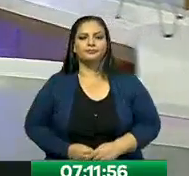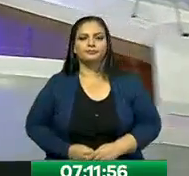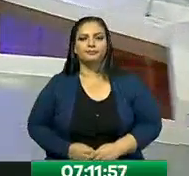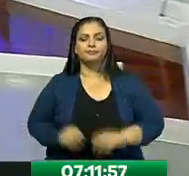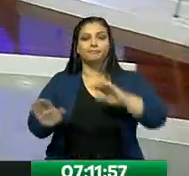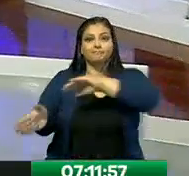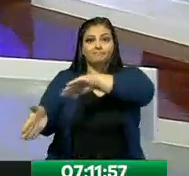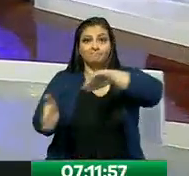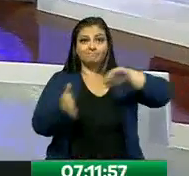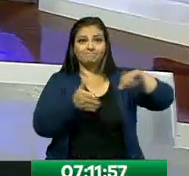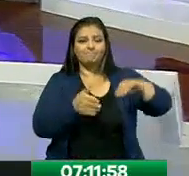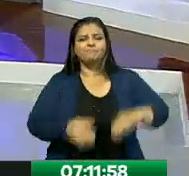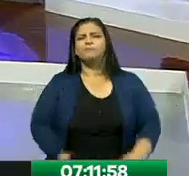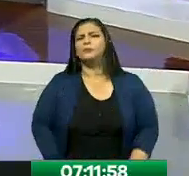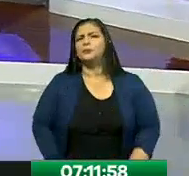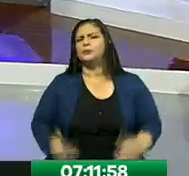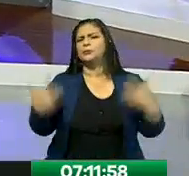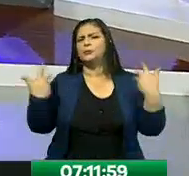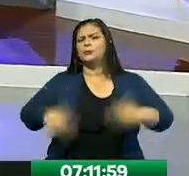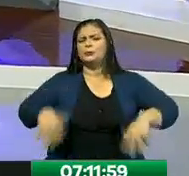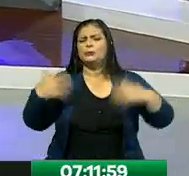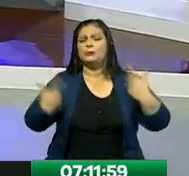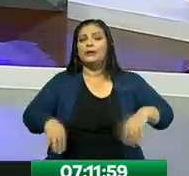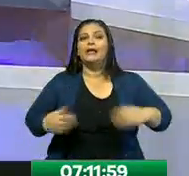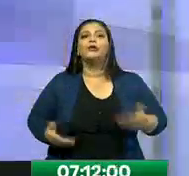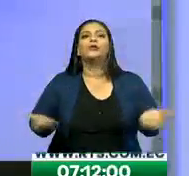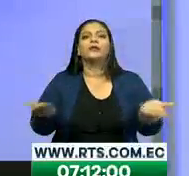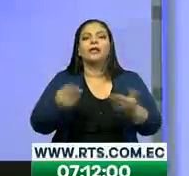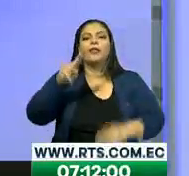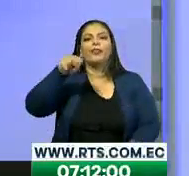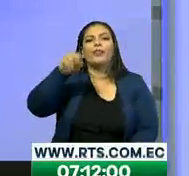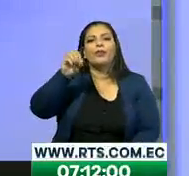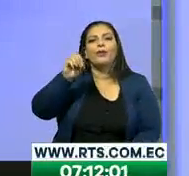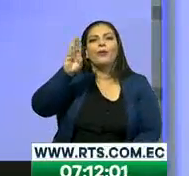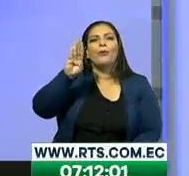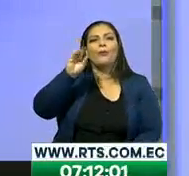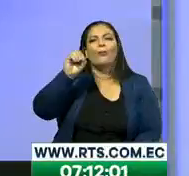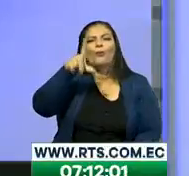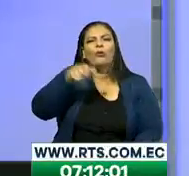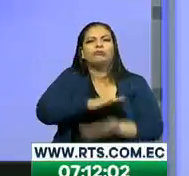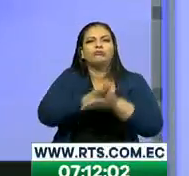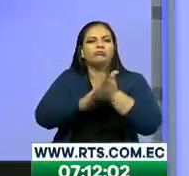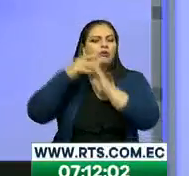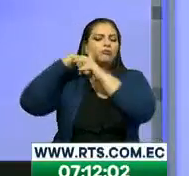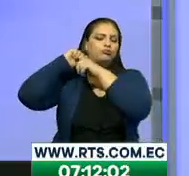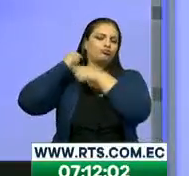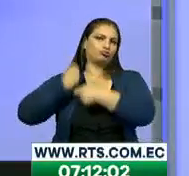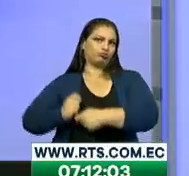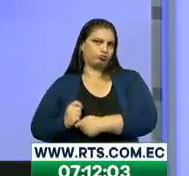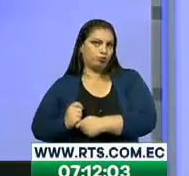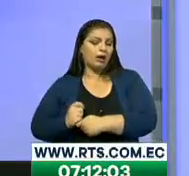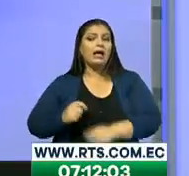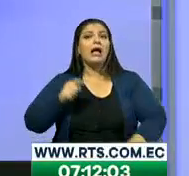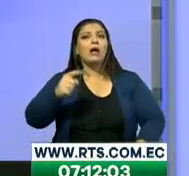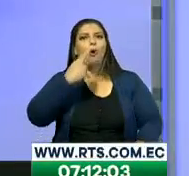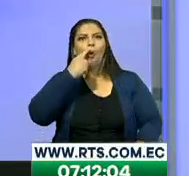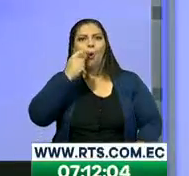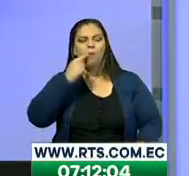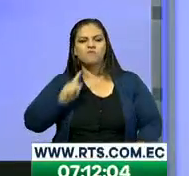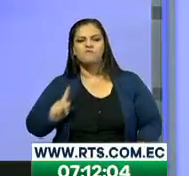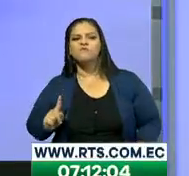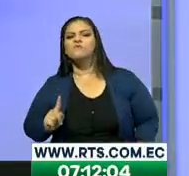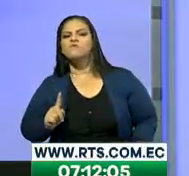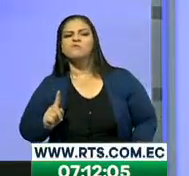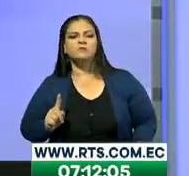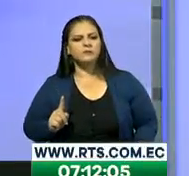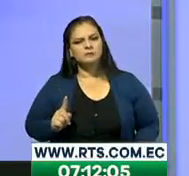o la de la mujer que fue quemada por su ex conviviente en el cantón nobol lucha por su vida en un hospital de guayaquil un